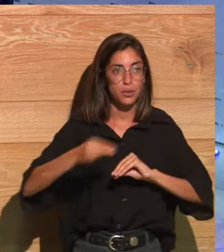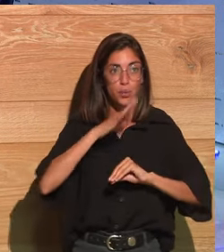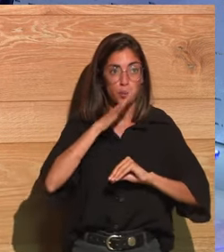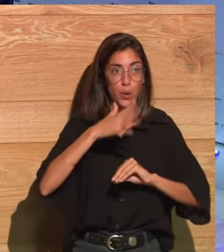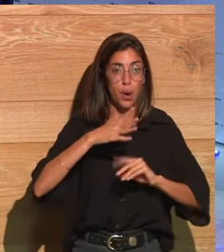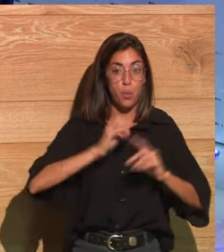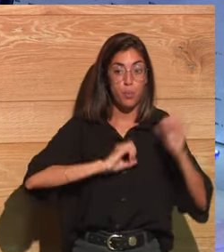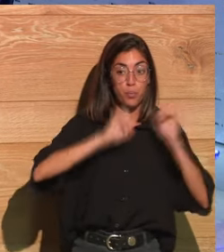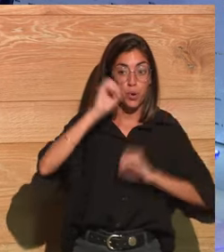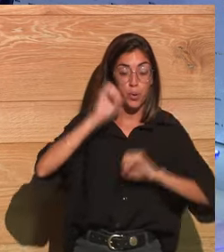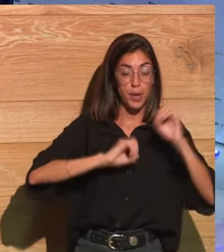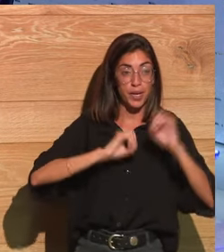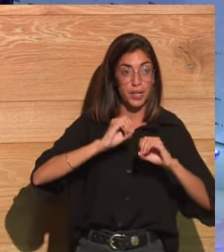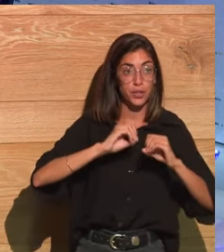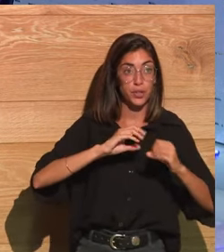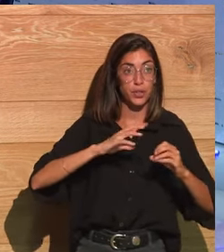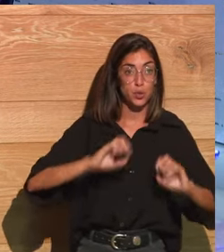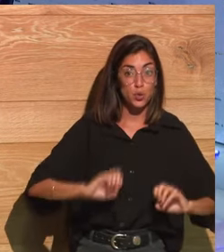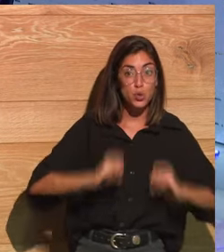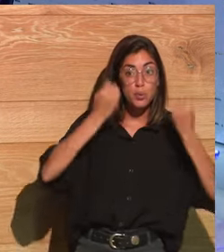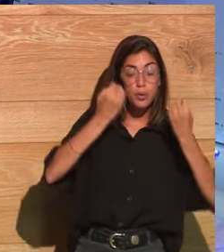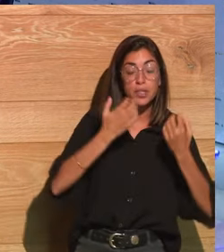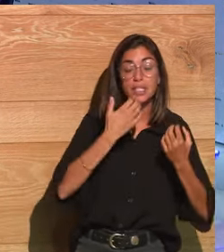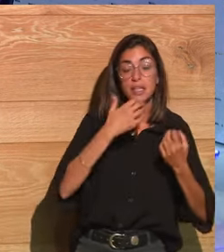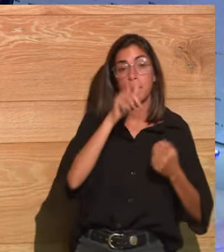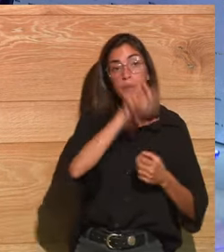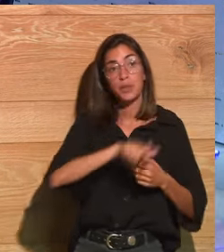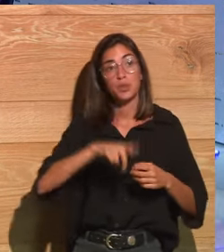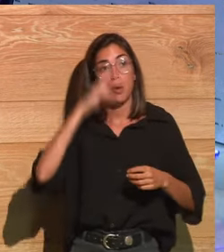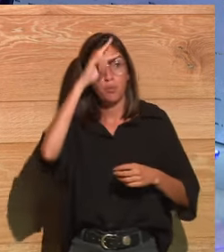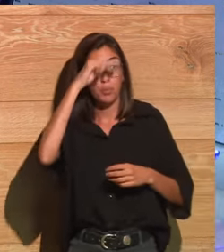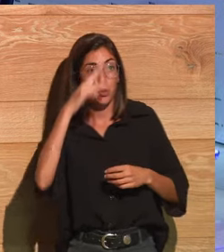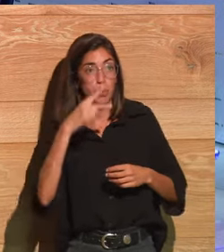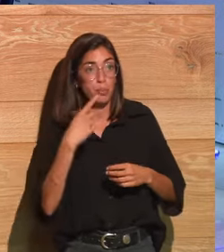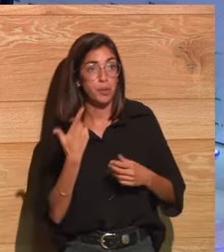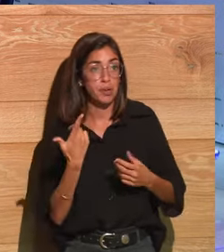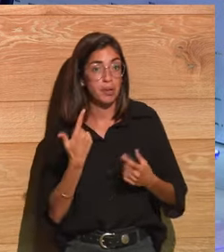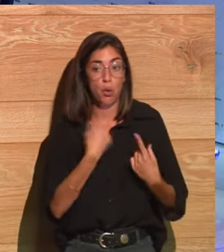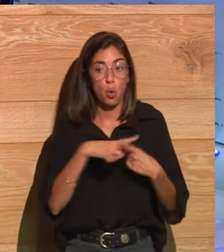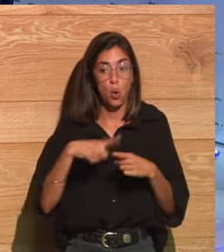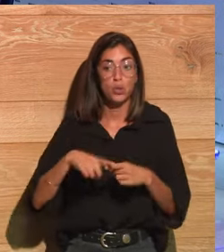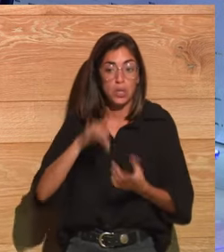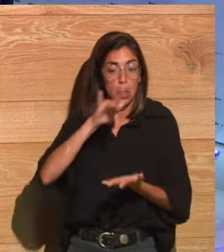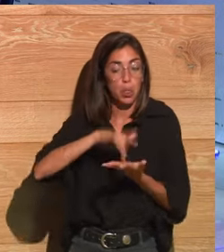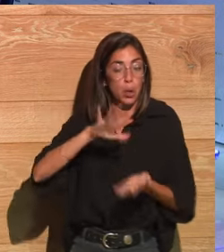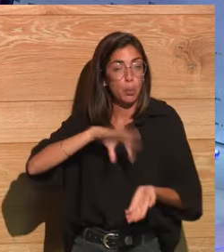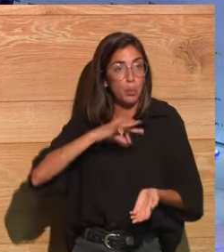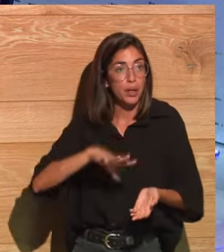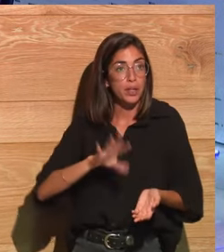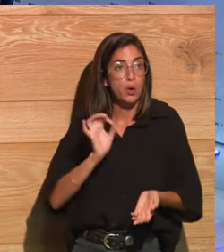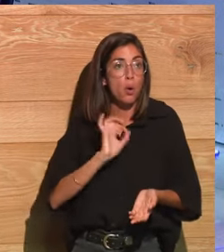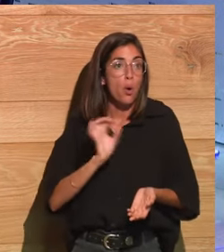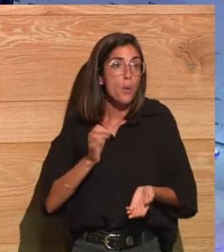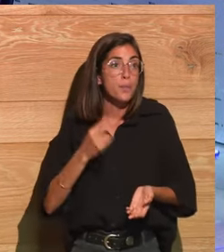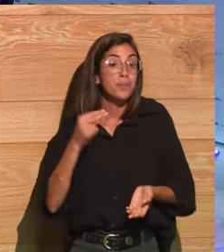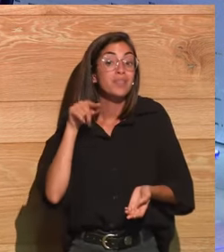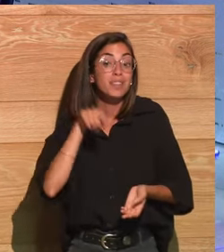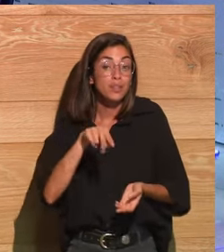sobrevivir alguien que se preocupa de lo que pueda pasar que uno que no se preocupa de nada, que vive sin ningún tipo de preocupación. Entonces, ese